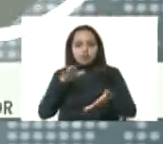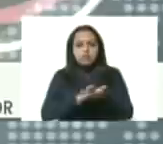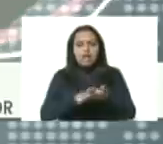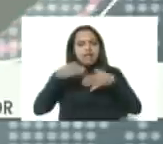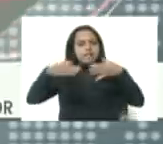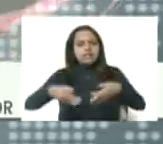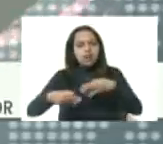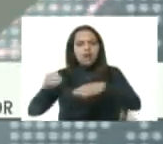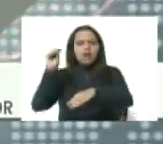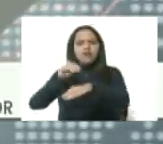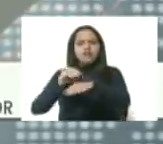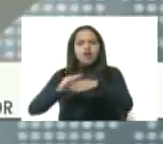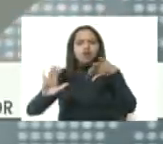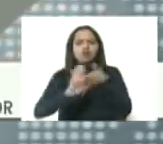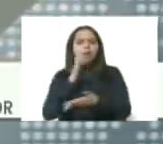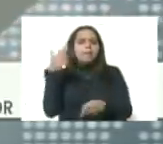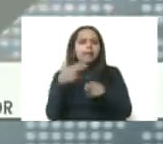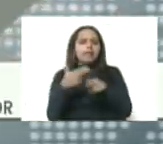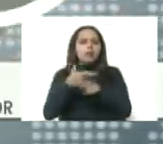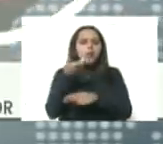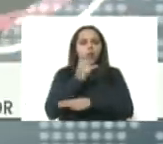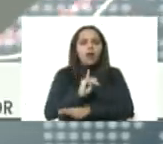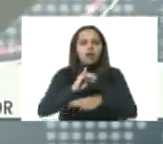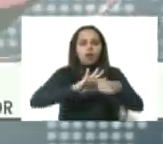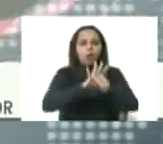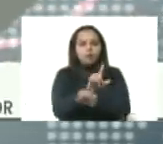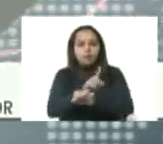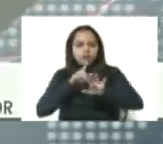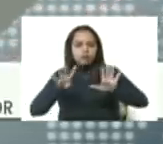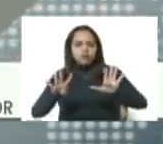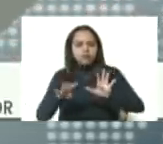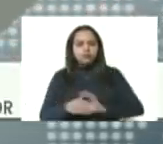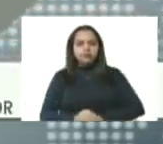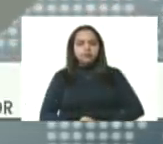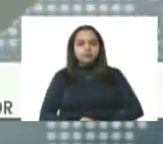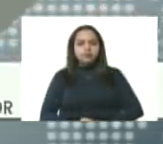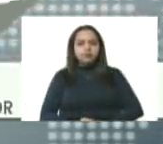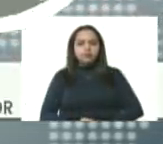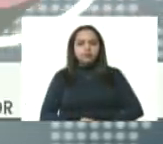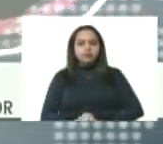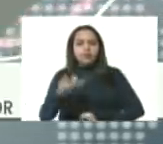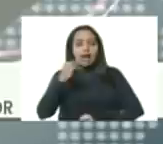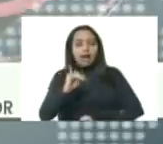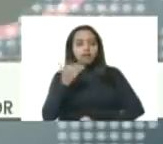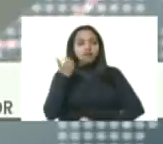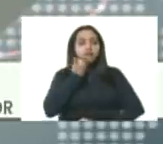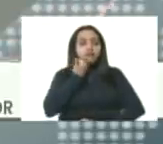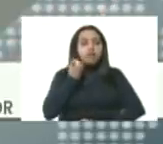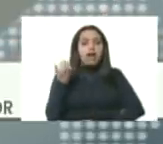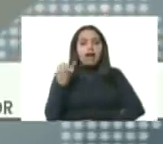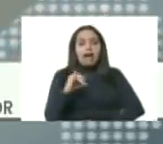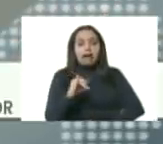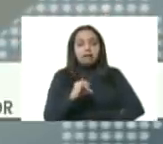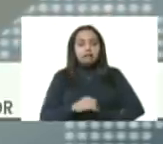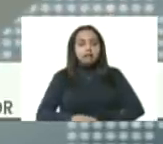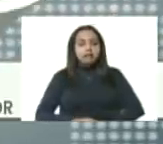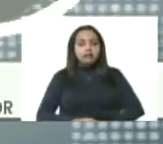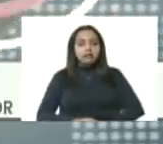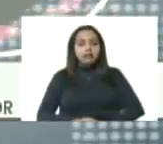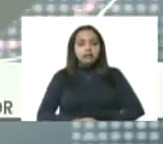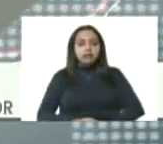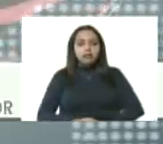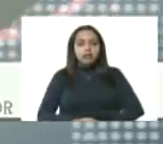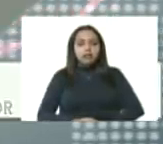alertamos sobre la peligrosidad del COVID-19. Es un virus que la OMS no se cansa